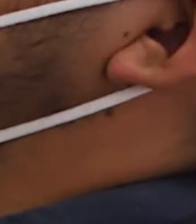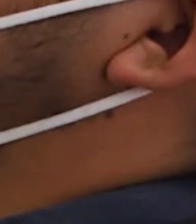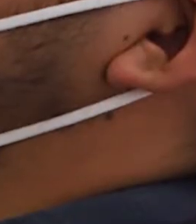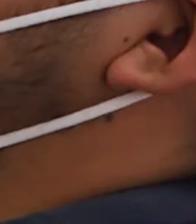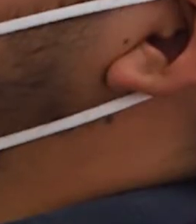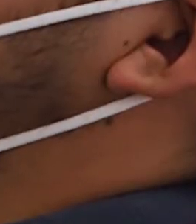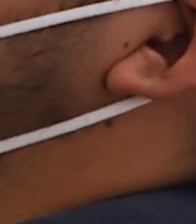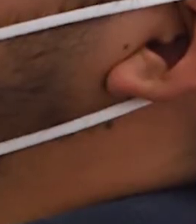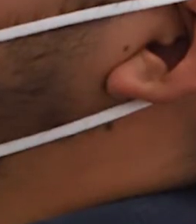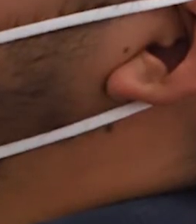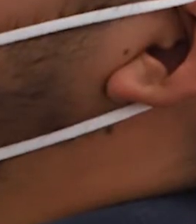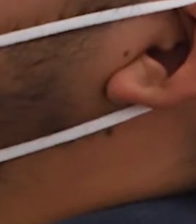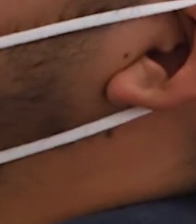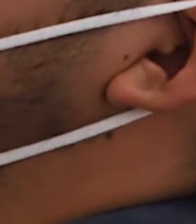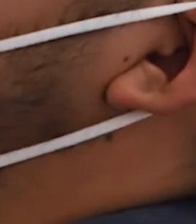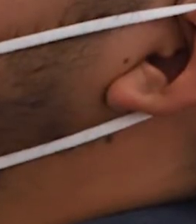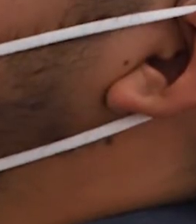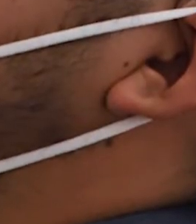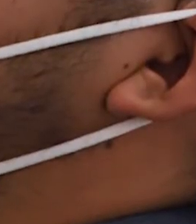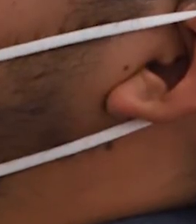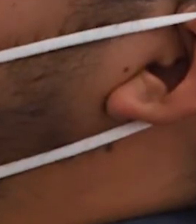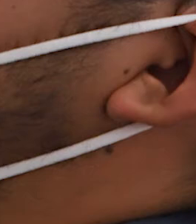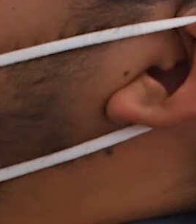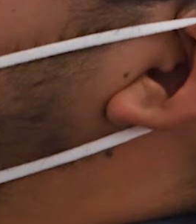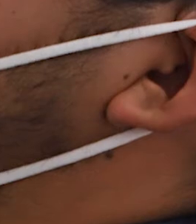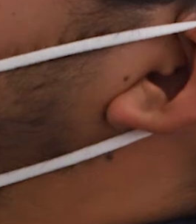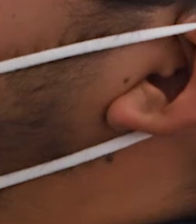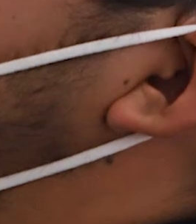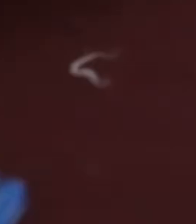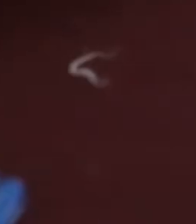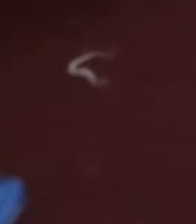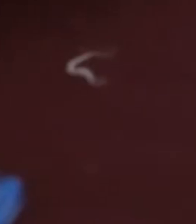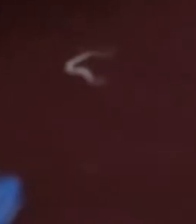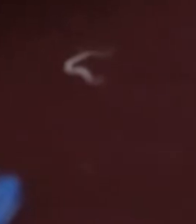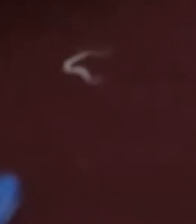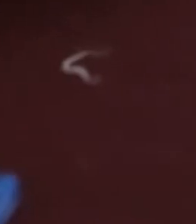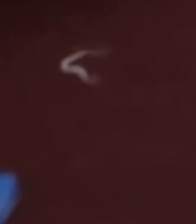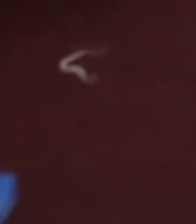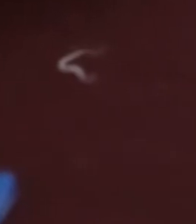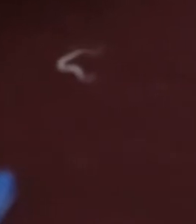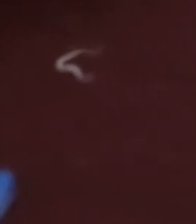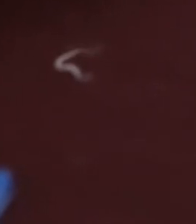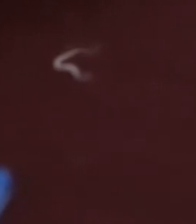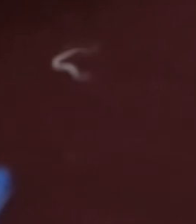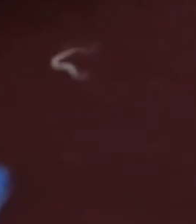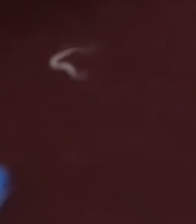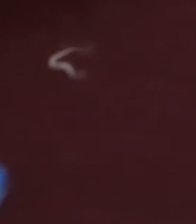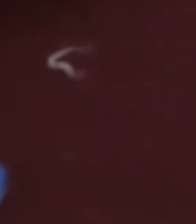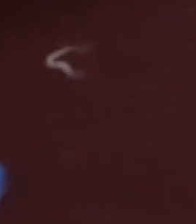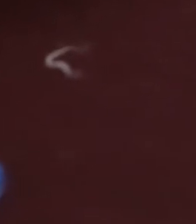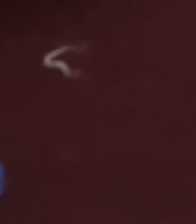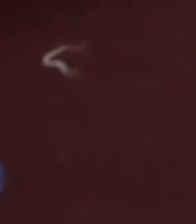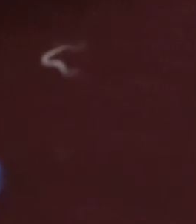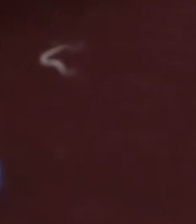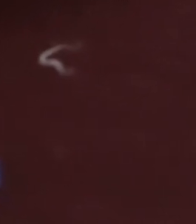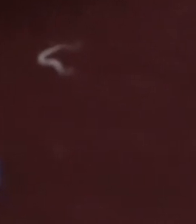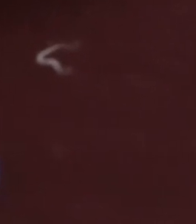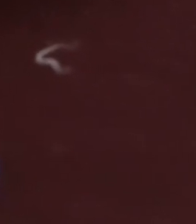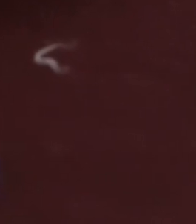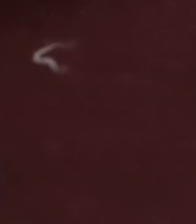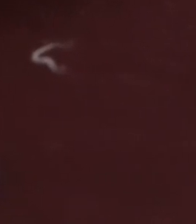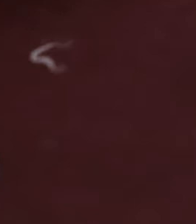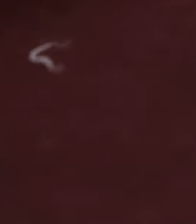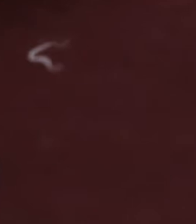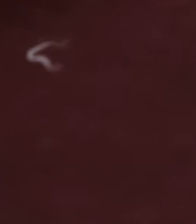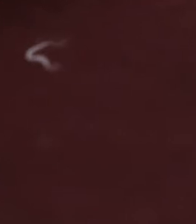registrado 367 nuevos contagios de COVID-19 en el estado de Puebla, lo que significa un aumento de casi el triple con respecto al día